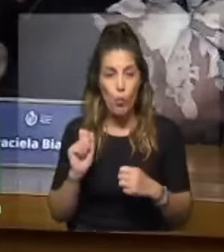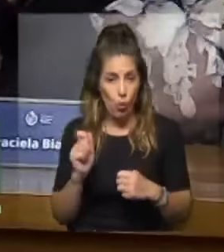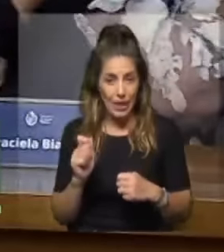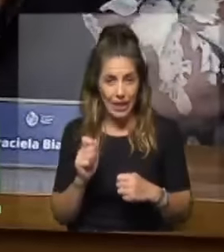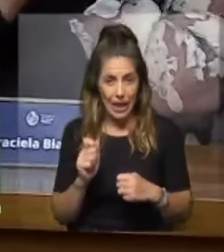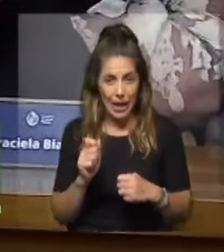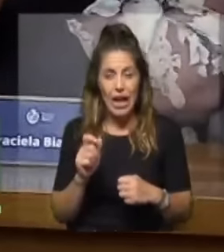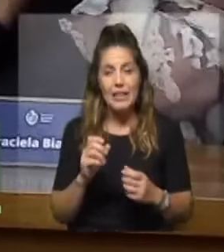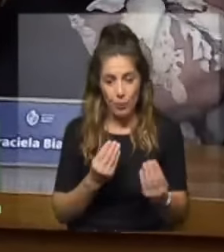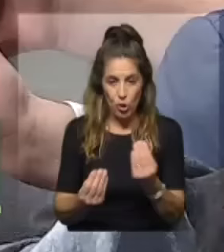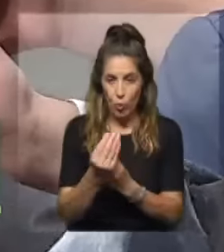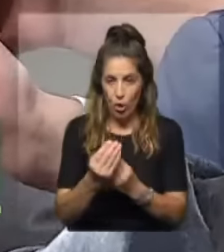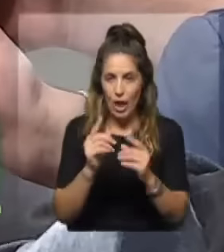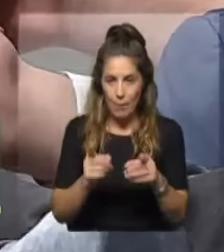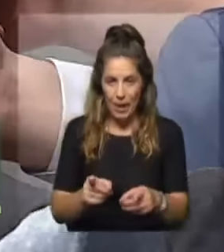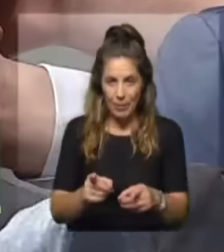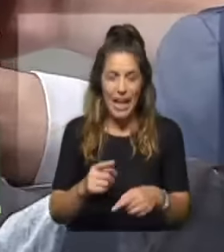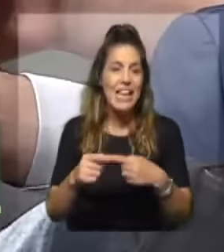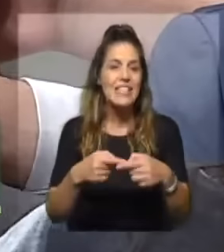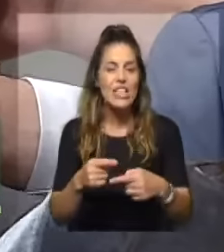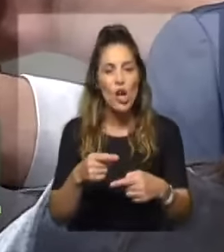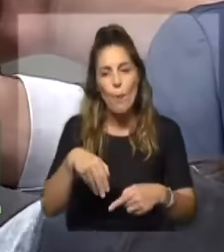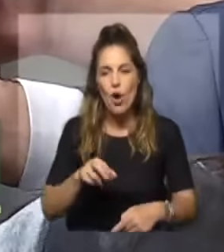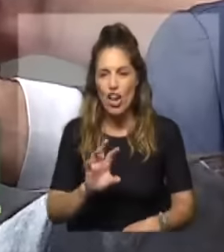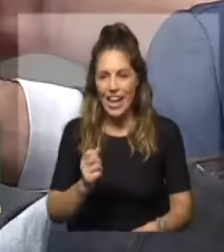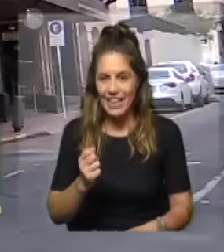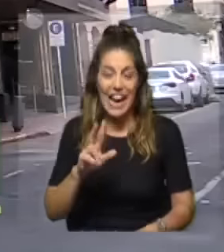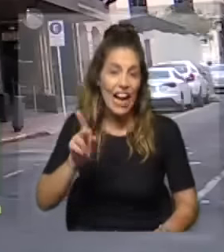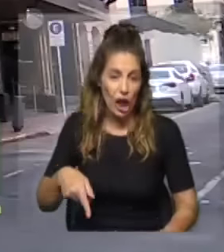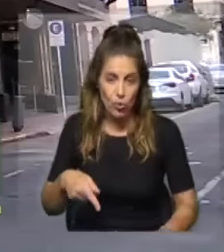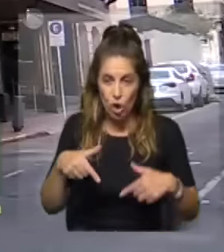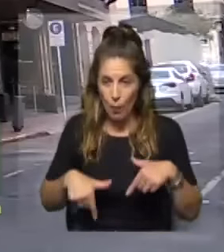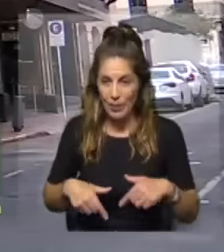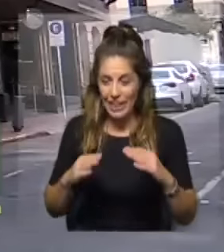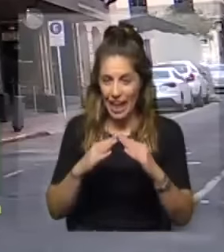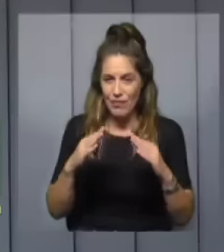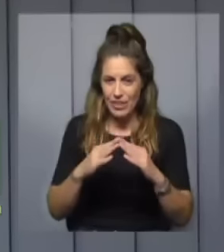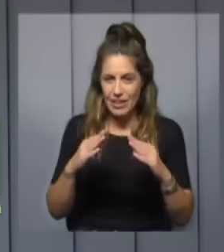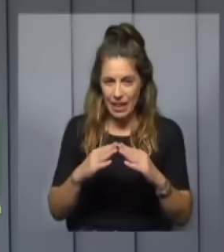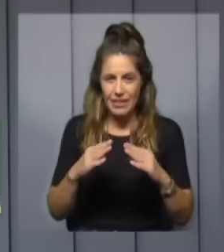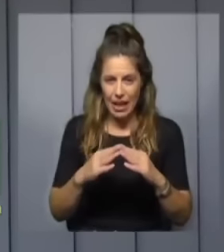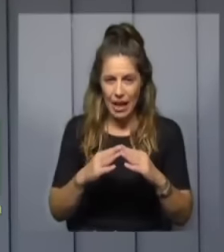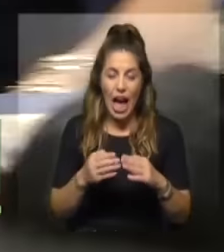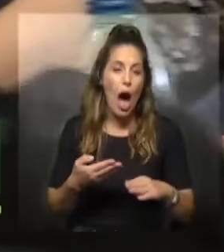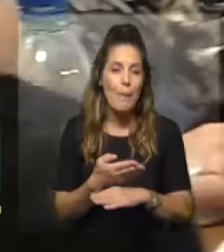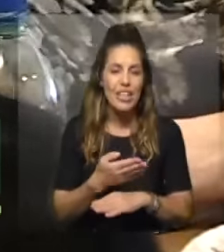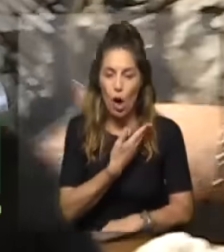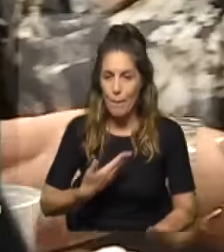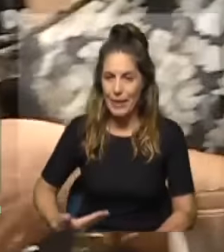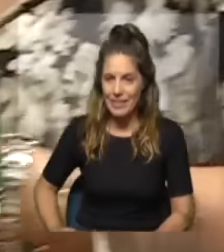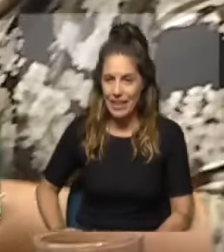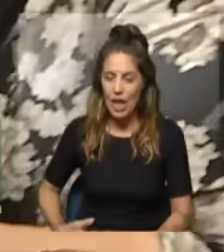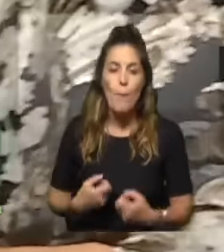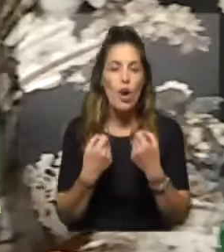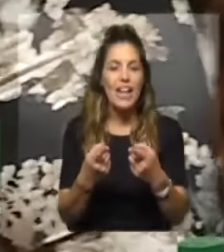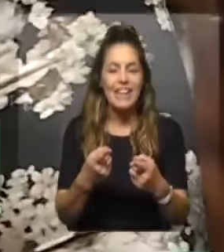Karina rando ocupó su lugar le siguió Irene Moreira que dimitió como ministra de vivienda y ordenamiento territorial a pedido del presidente por